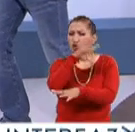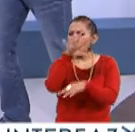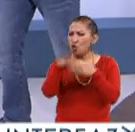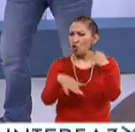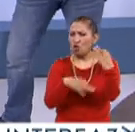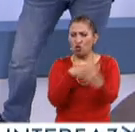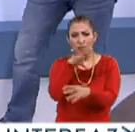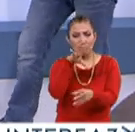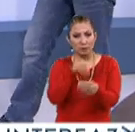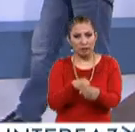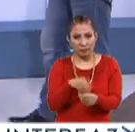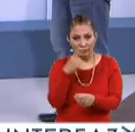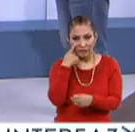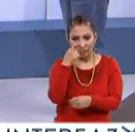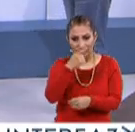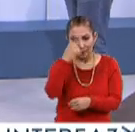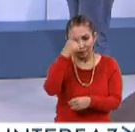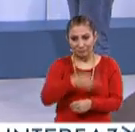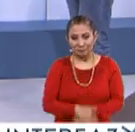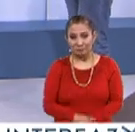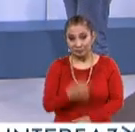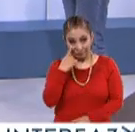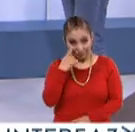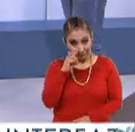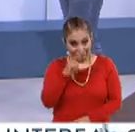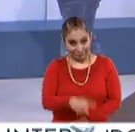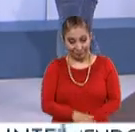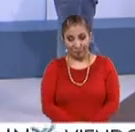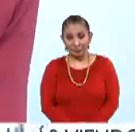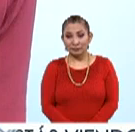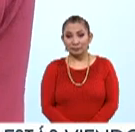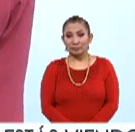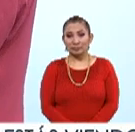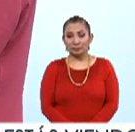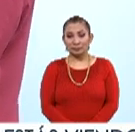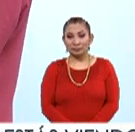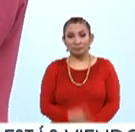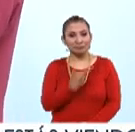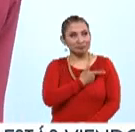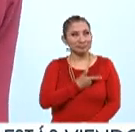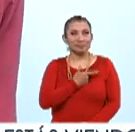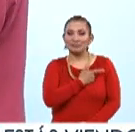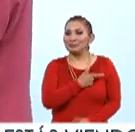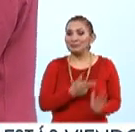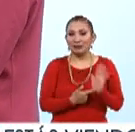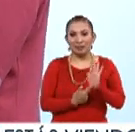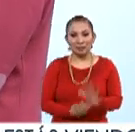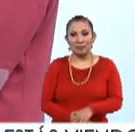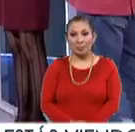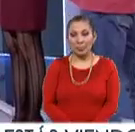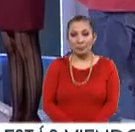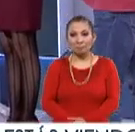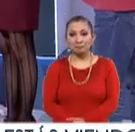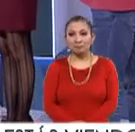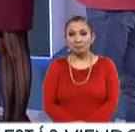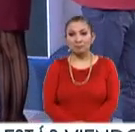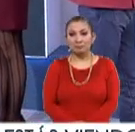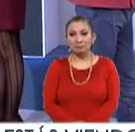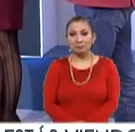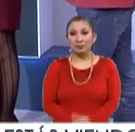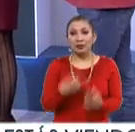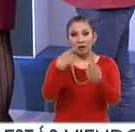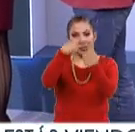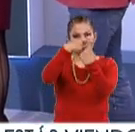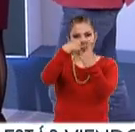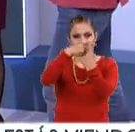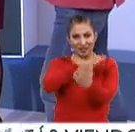Todas. Es fascinante. ¿Quieren verlo? Sí, por favor. Pero encantado de mostrarlo. Entonces, vamos a hacer una